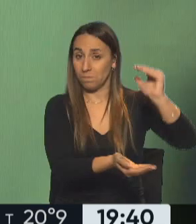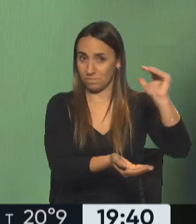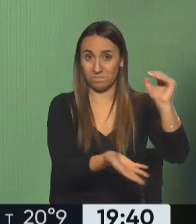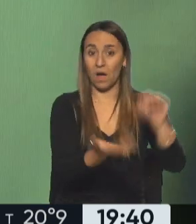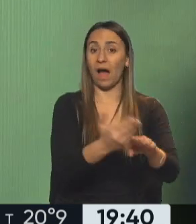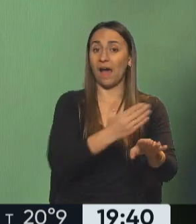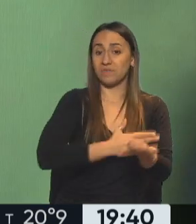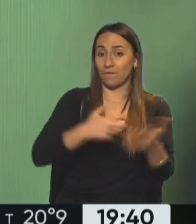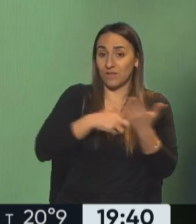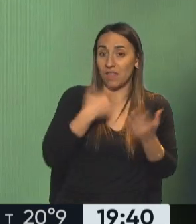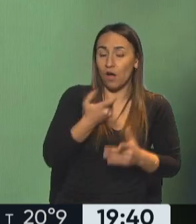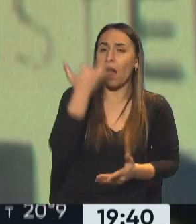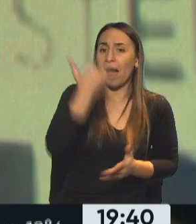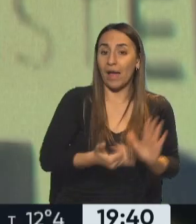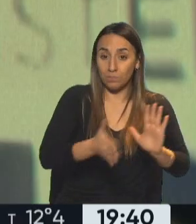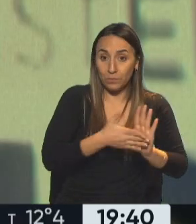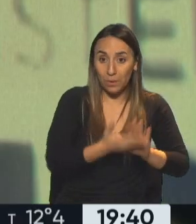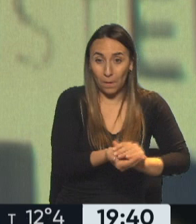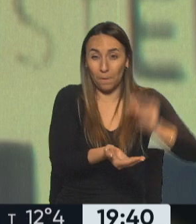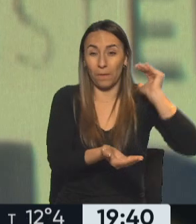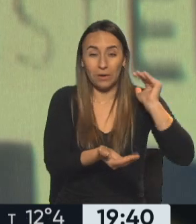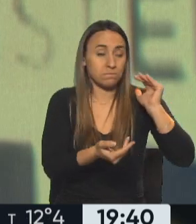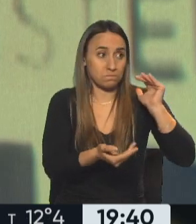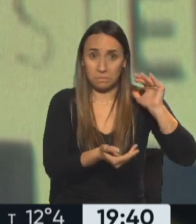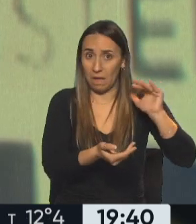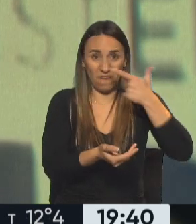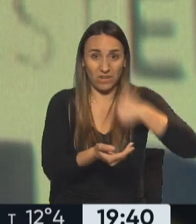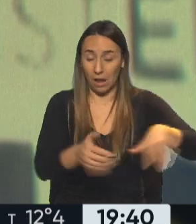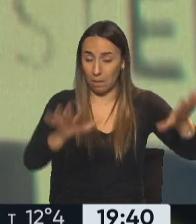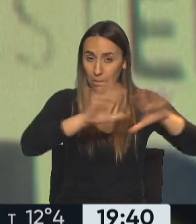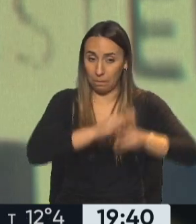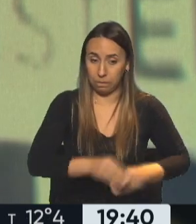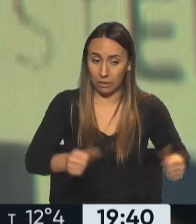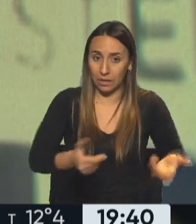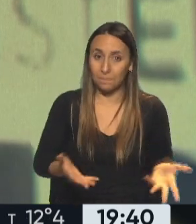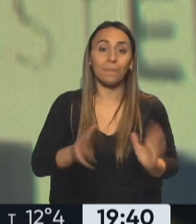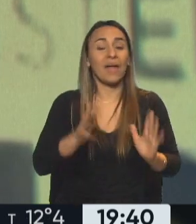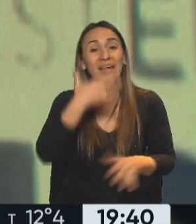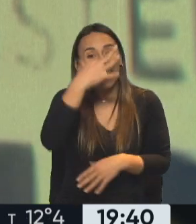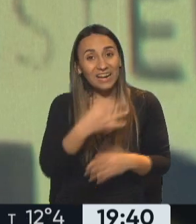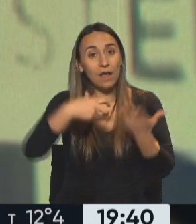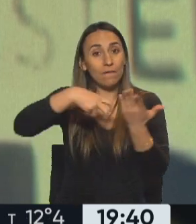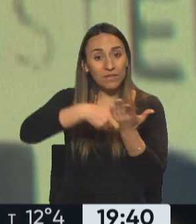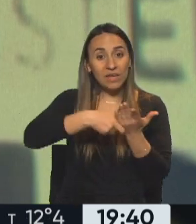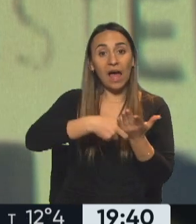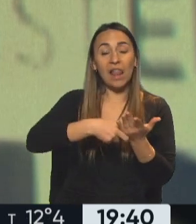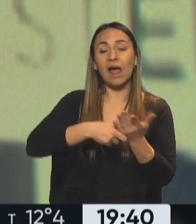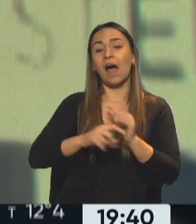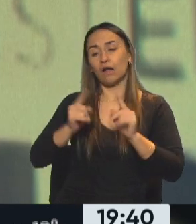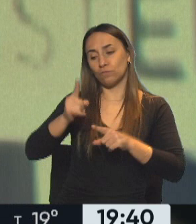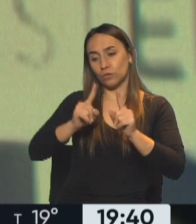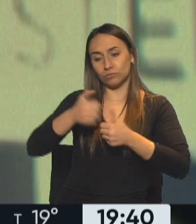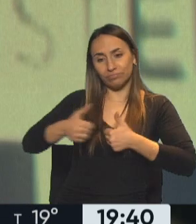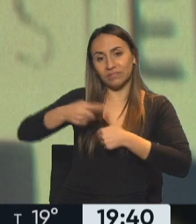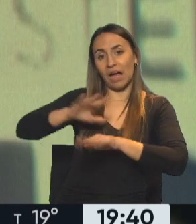¿no?, el fiscal Luciani. En definitiva, todo eso es una cuestión de valoración que tienen que hacer los jueces. Los fiscales, que son una parte, acusan. A partir